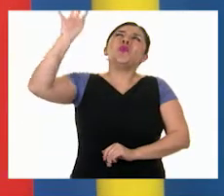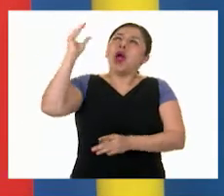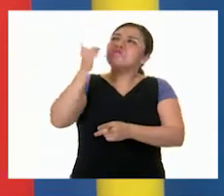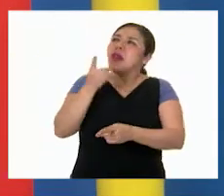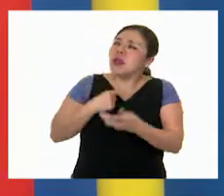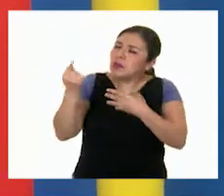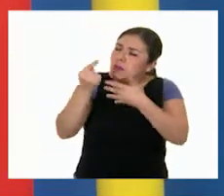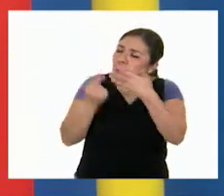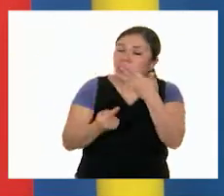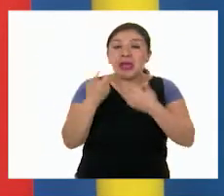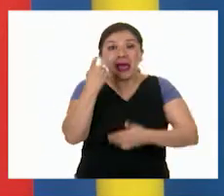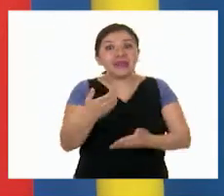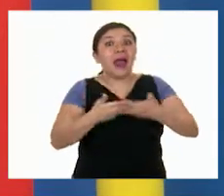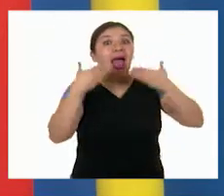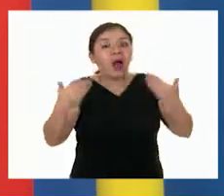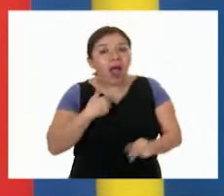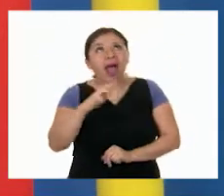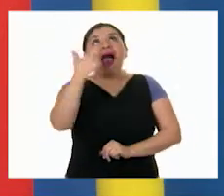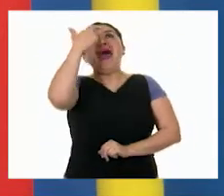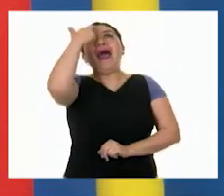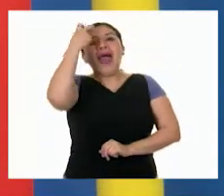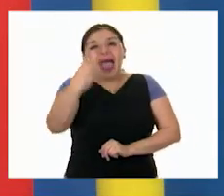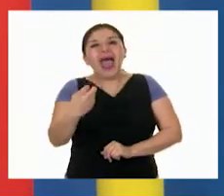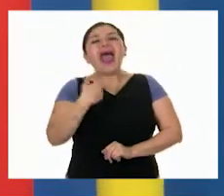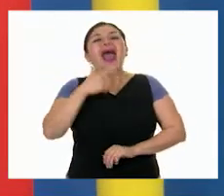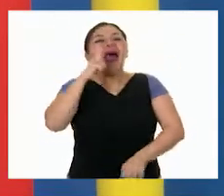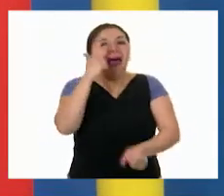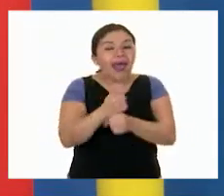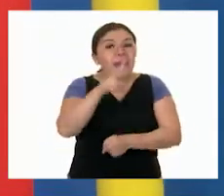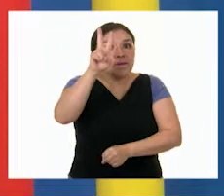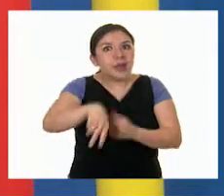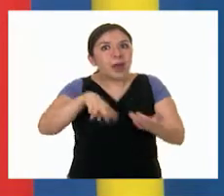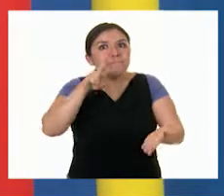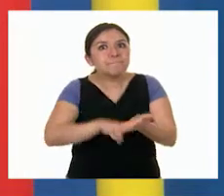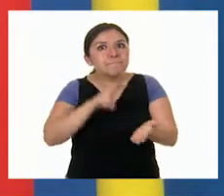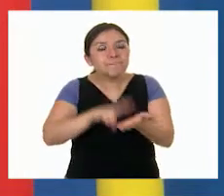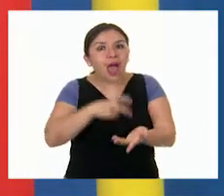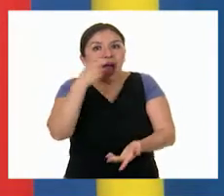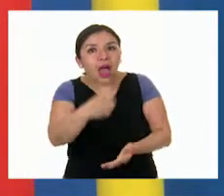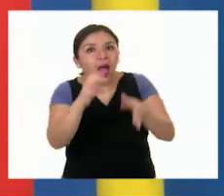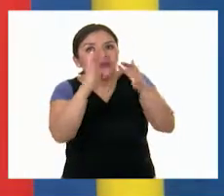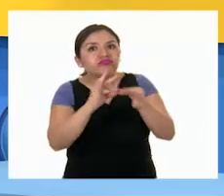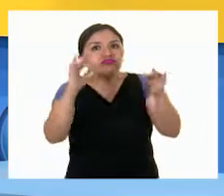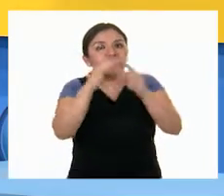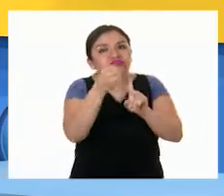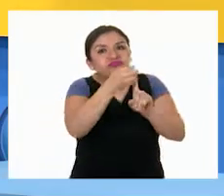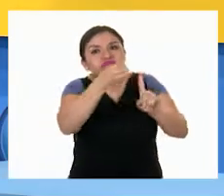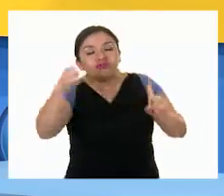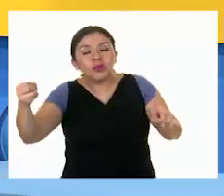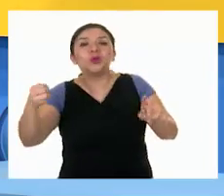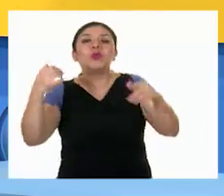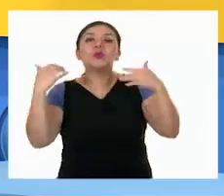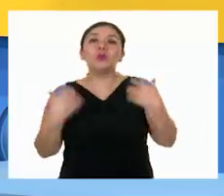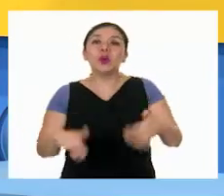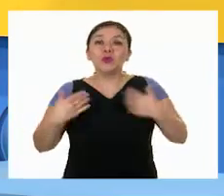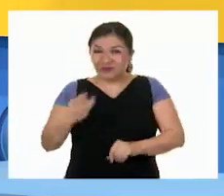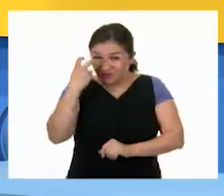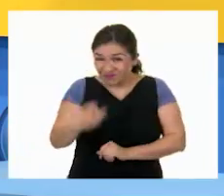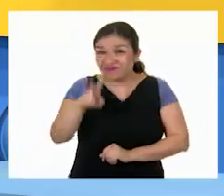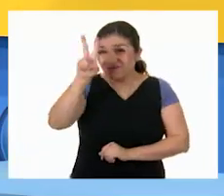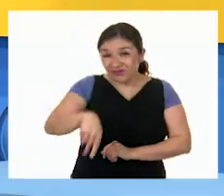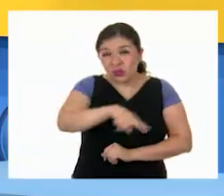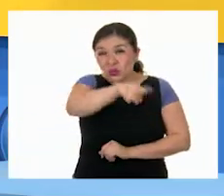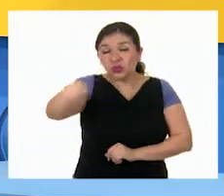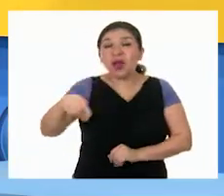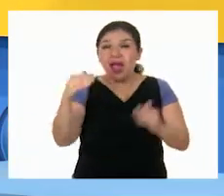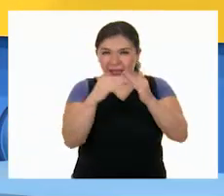tiempo. Pero ahora que la recuerdo, me doy cuenta de lo valioso que es su mensaje. Así es. Ustedes en casa,